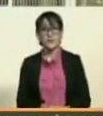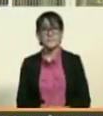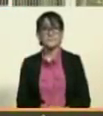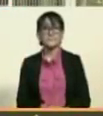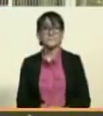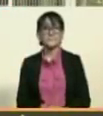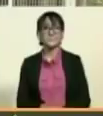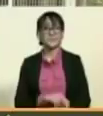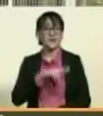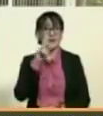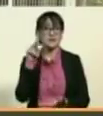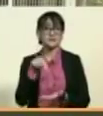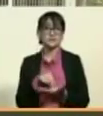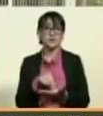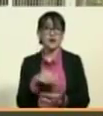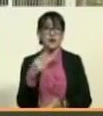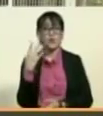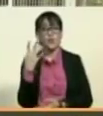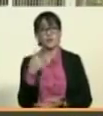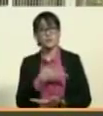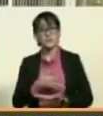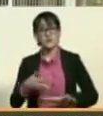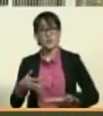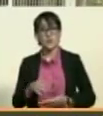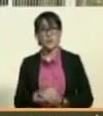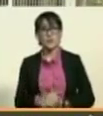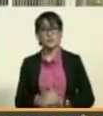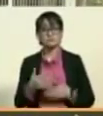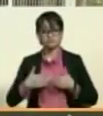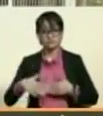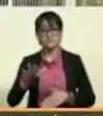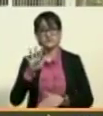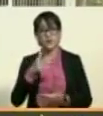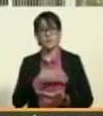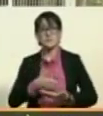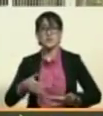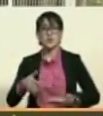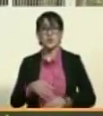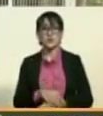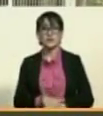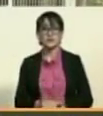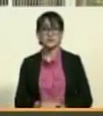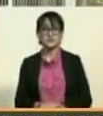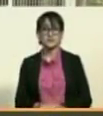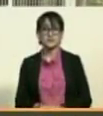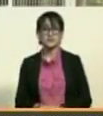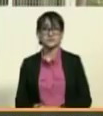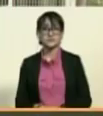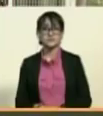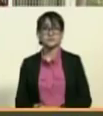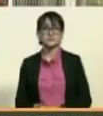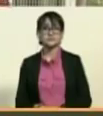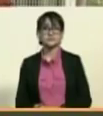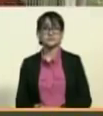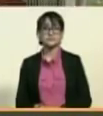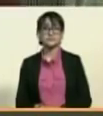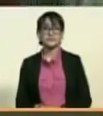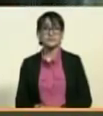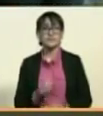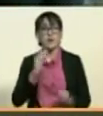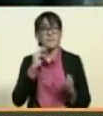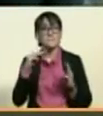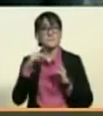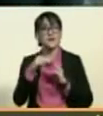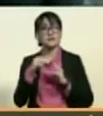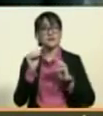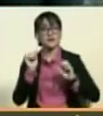21.700. A nivel nacional, 4 millones. Vamos rumbo a 5 millones. Bueno, la meta en Del